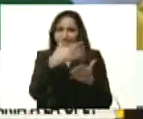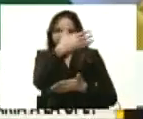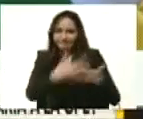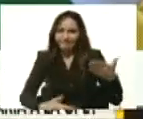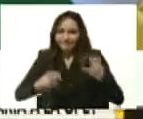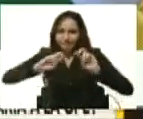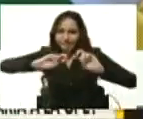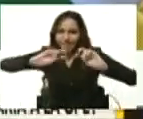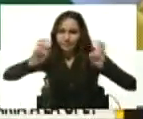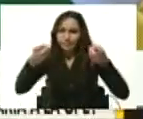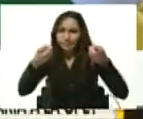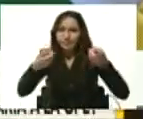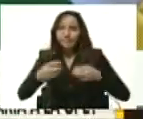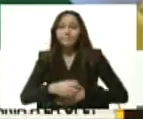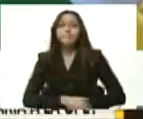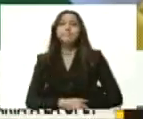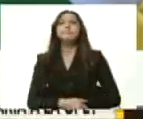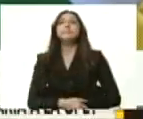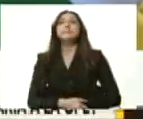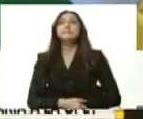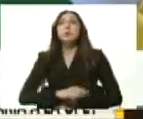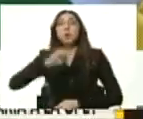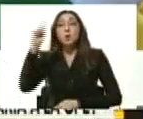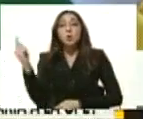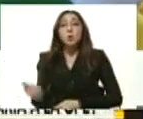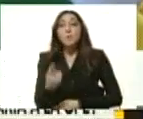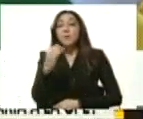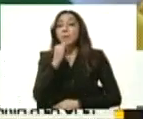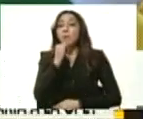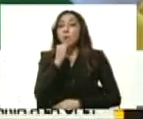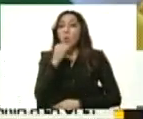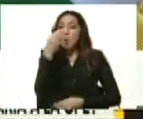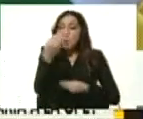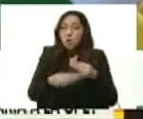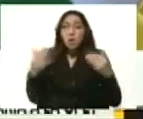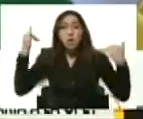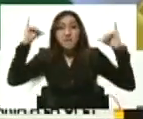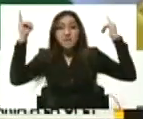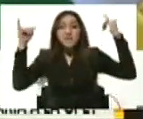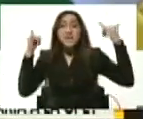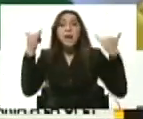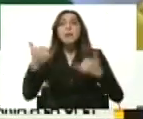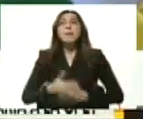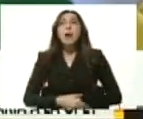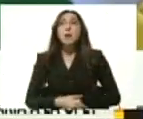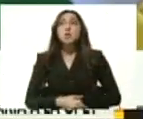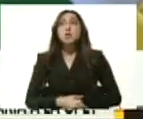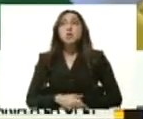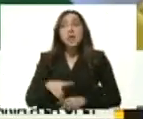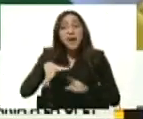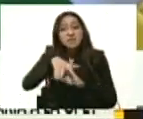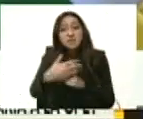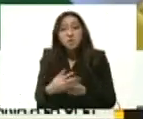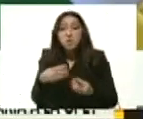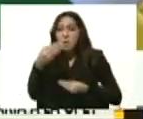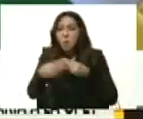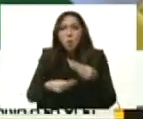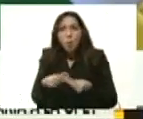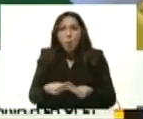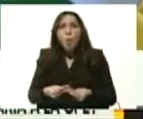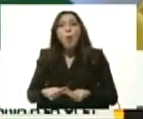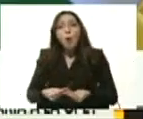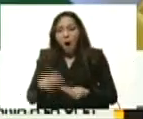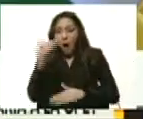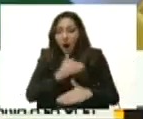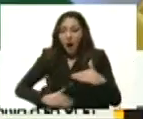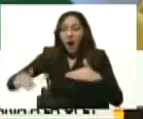comillas. Los primeros mensajes de celebración de este acontecimiento tuvieron un alto